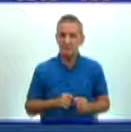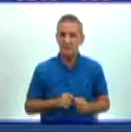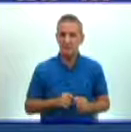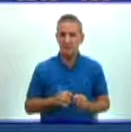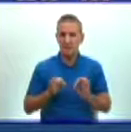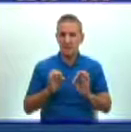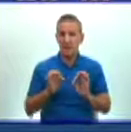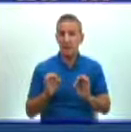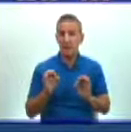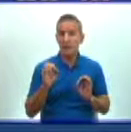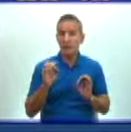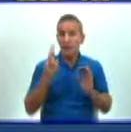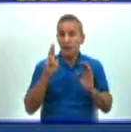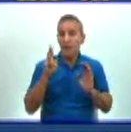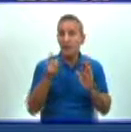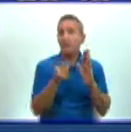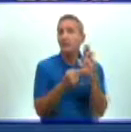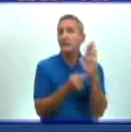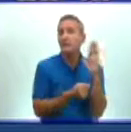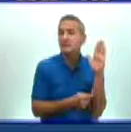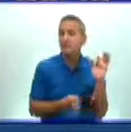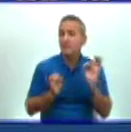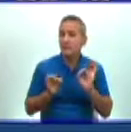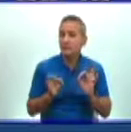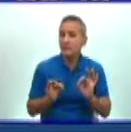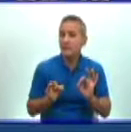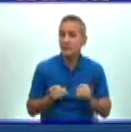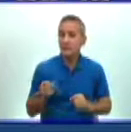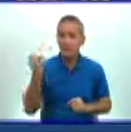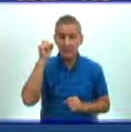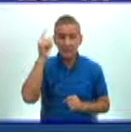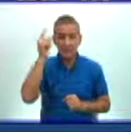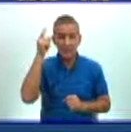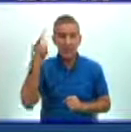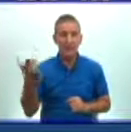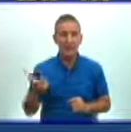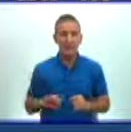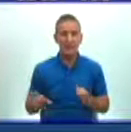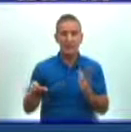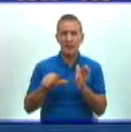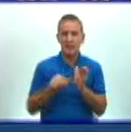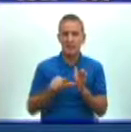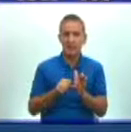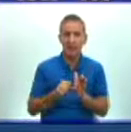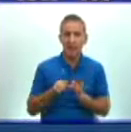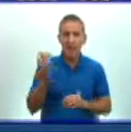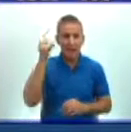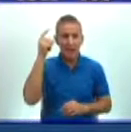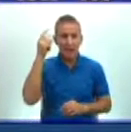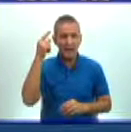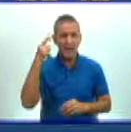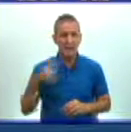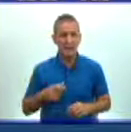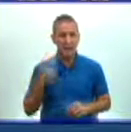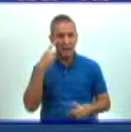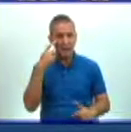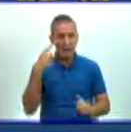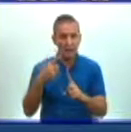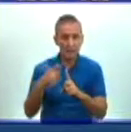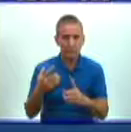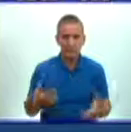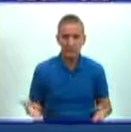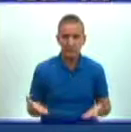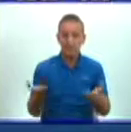Precisiones. La idea central es la idea fundamental que se desarrolla en cada texto. Comienza